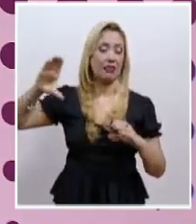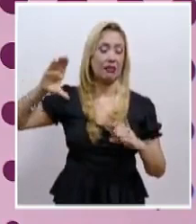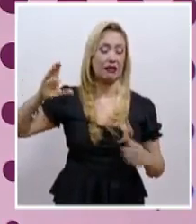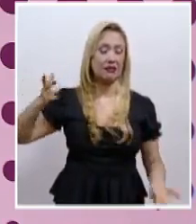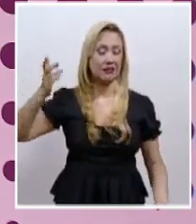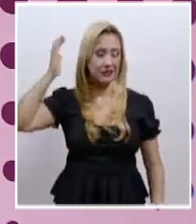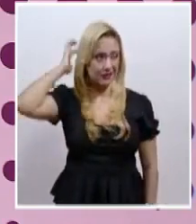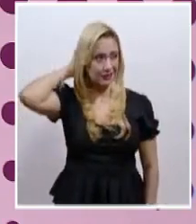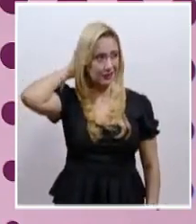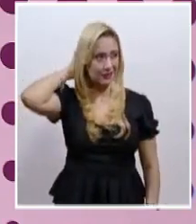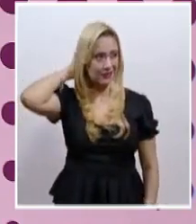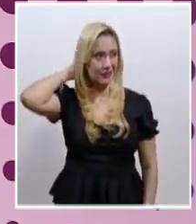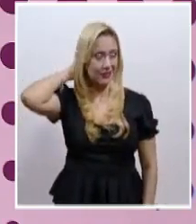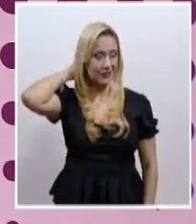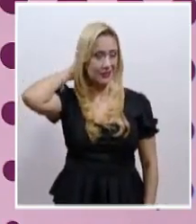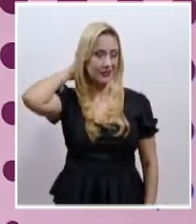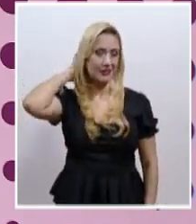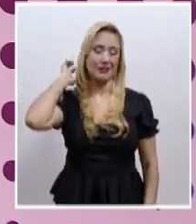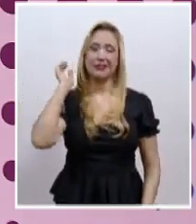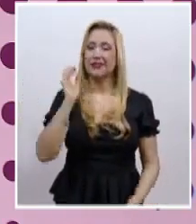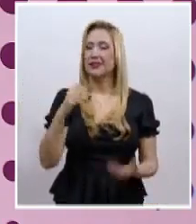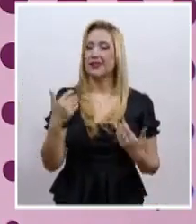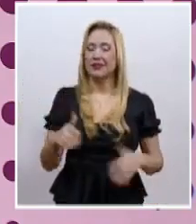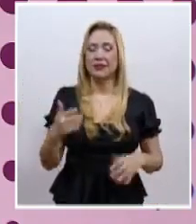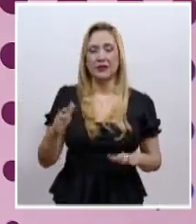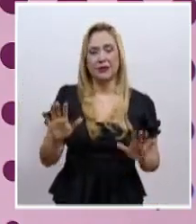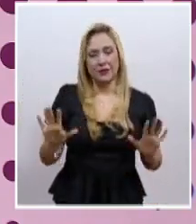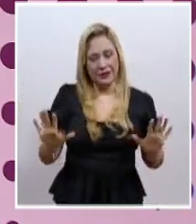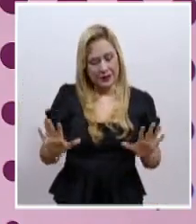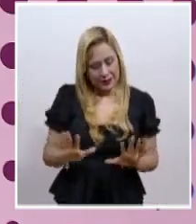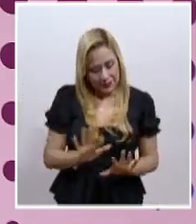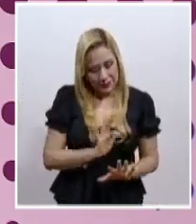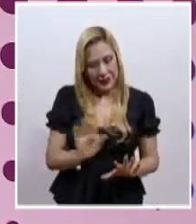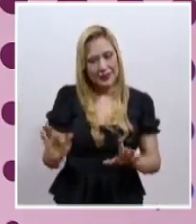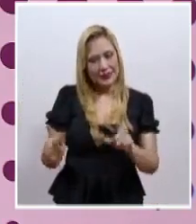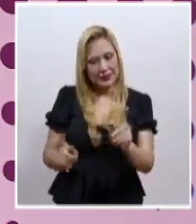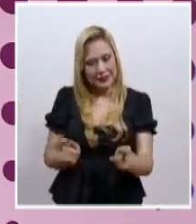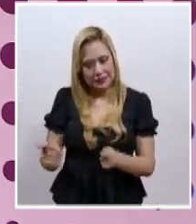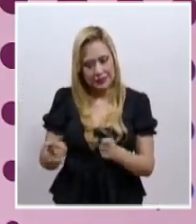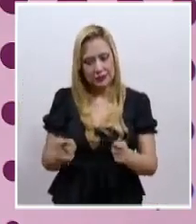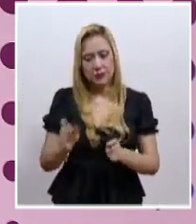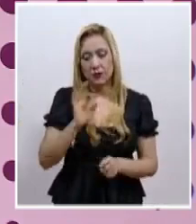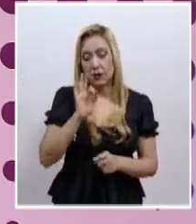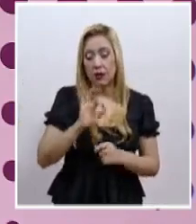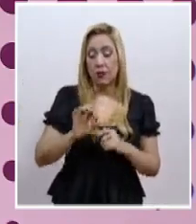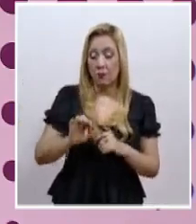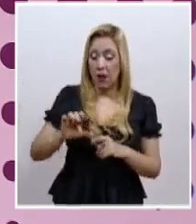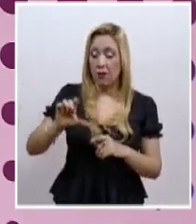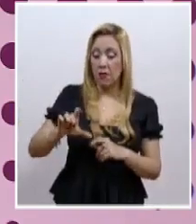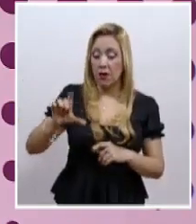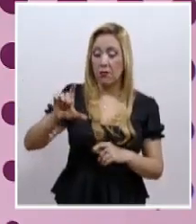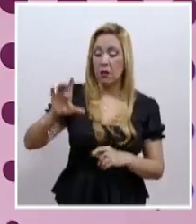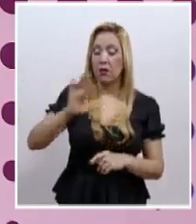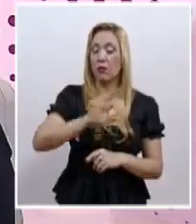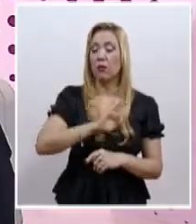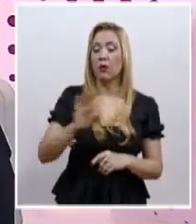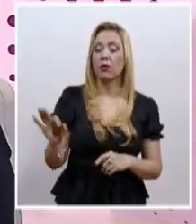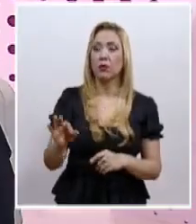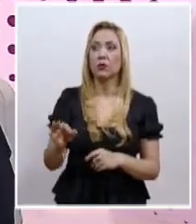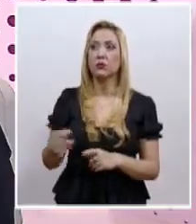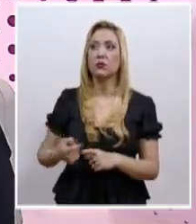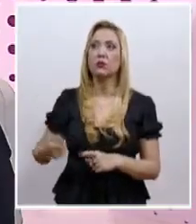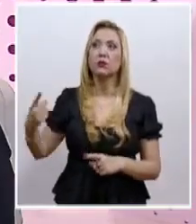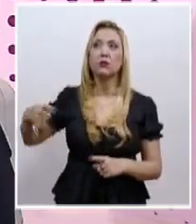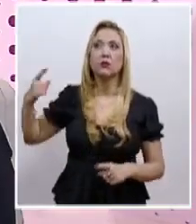eso todavía es un número manejable, pero si sigue creciendo así, nos puede pasar, y regresamos al ejemplo